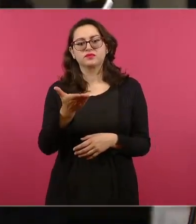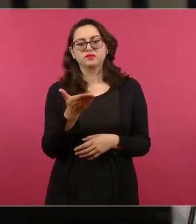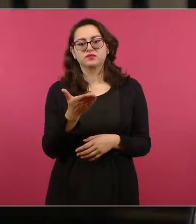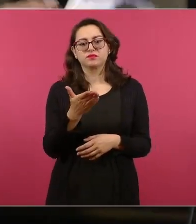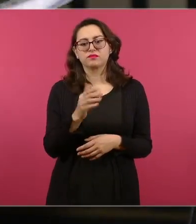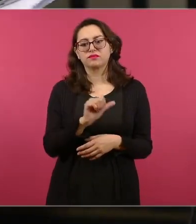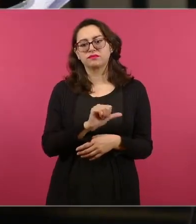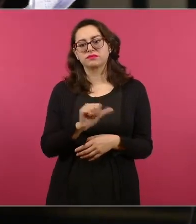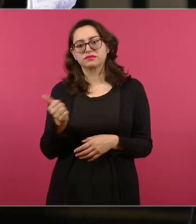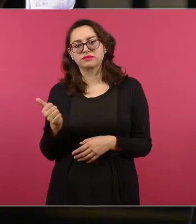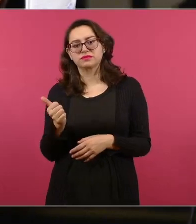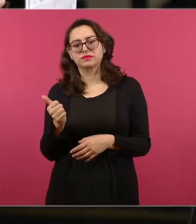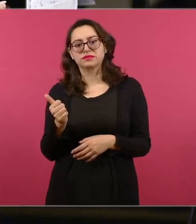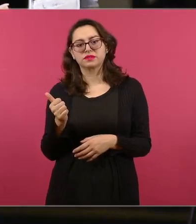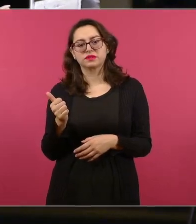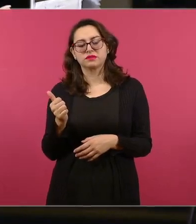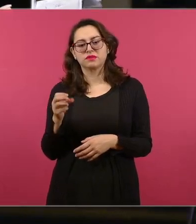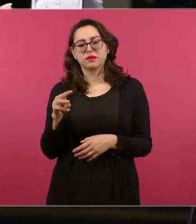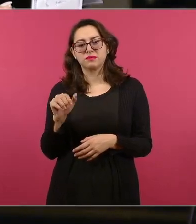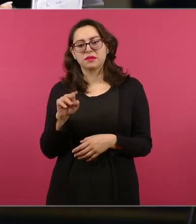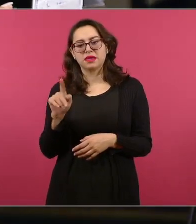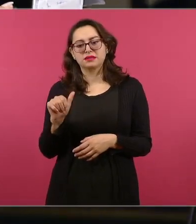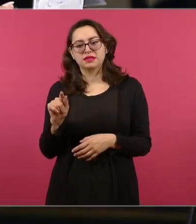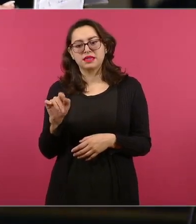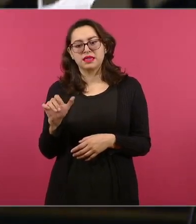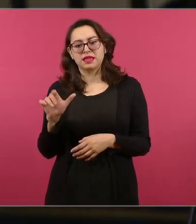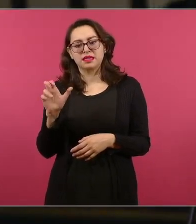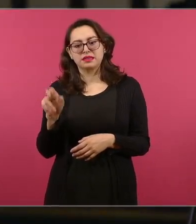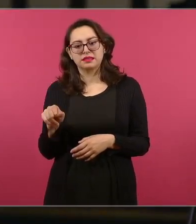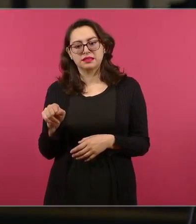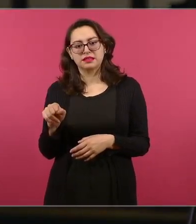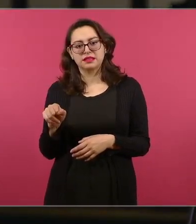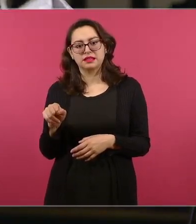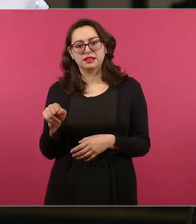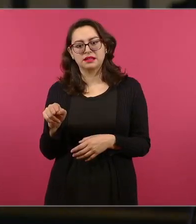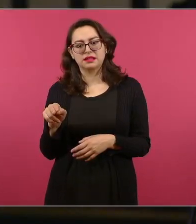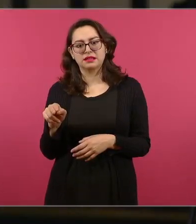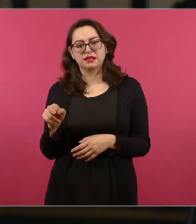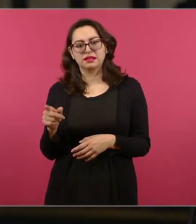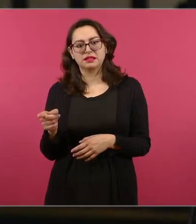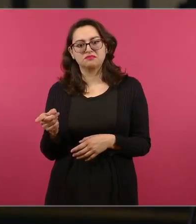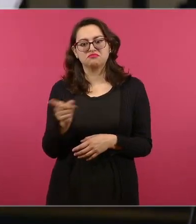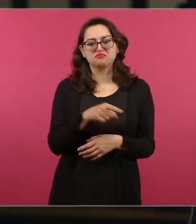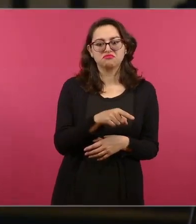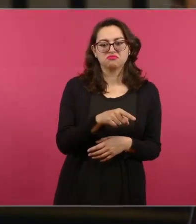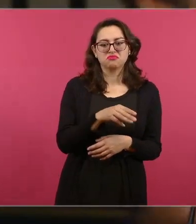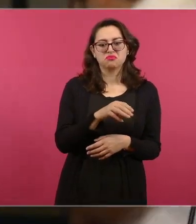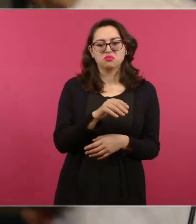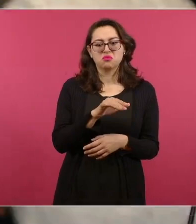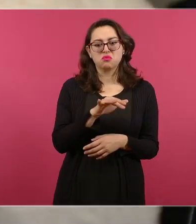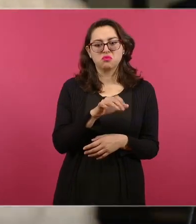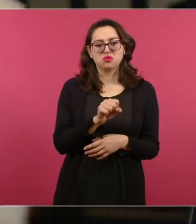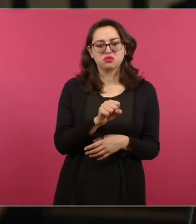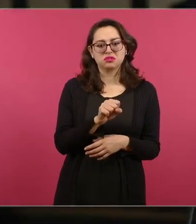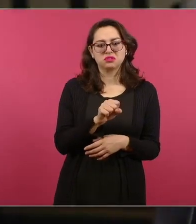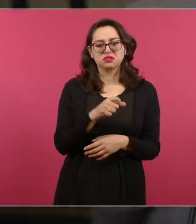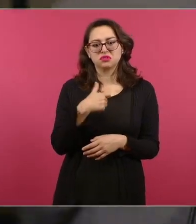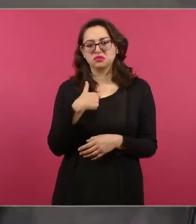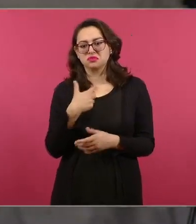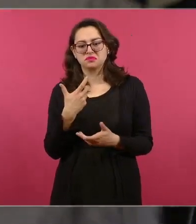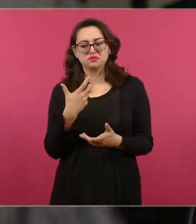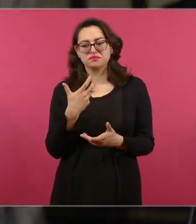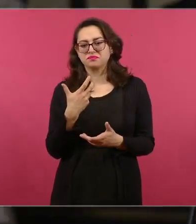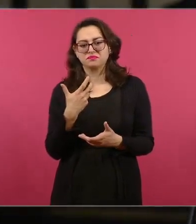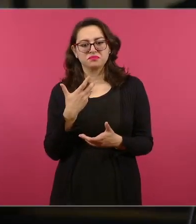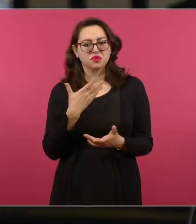voy a Mochis, va para Mochis el hombre. Y me fui. Llegando allá, usted estuvo por la calle Obregón, por aquel